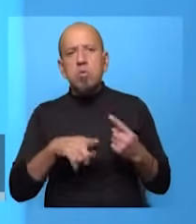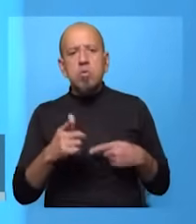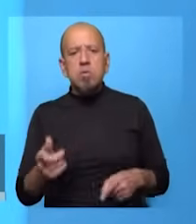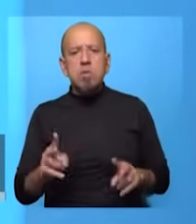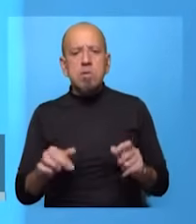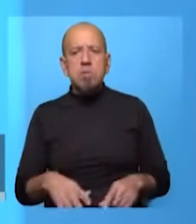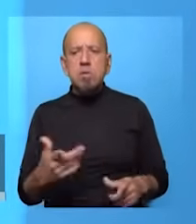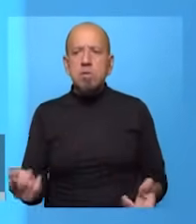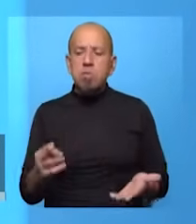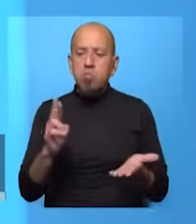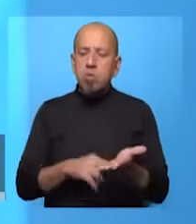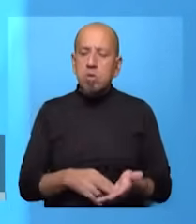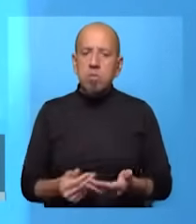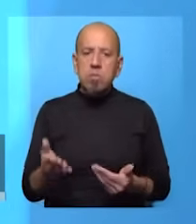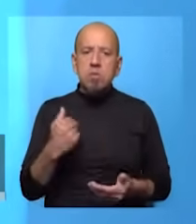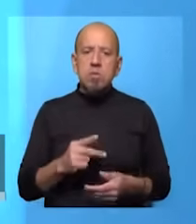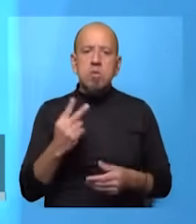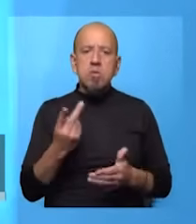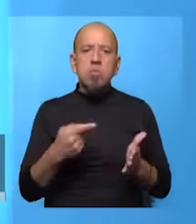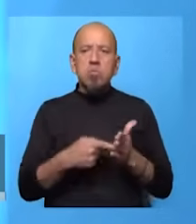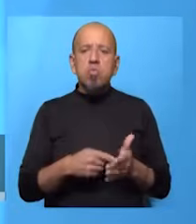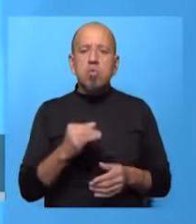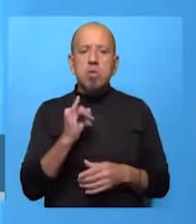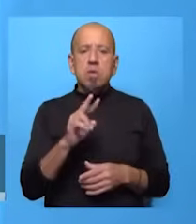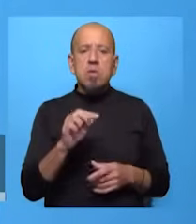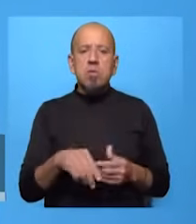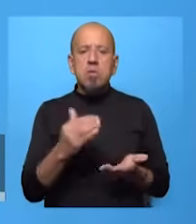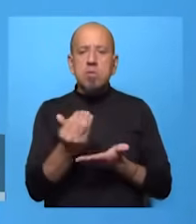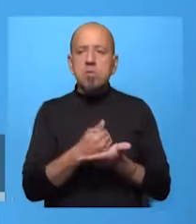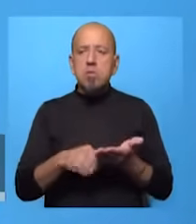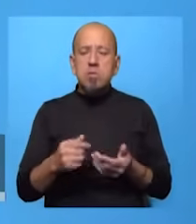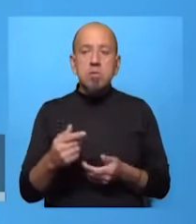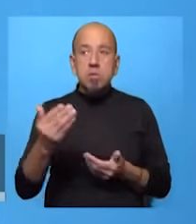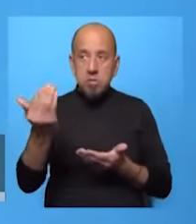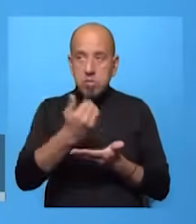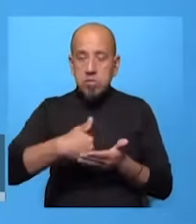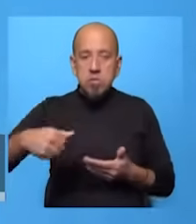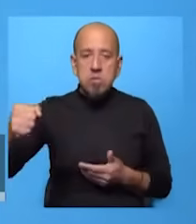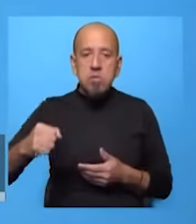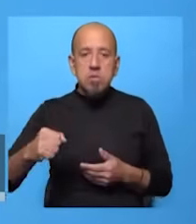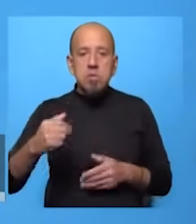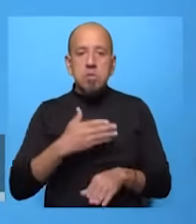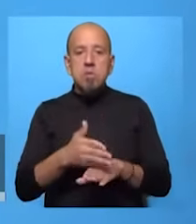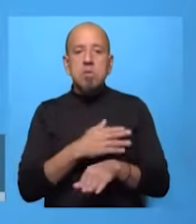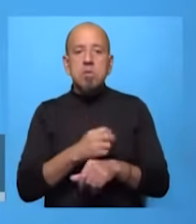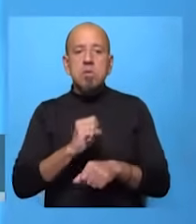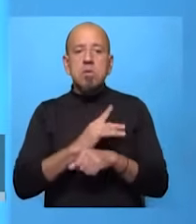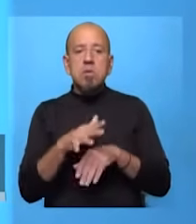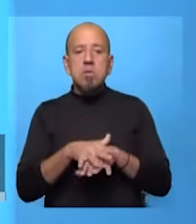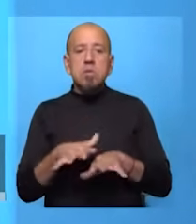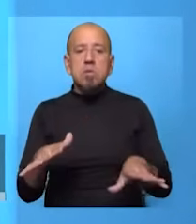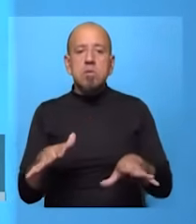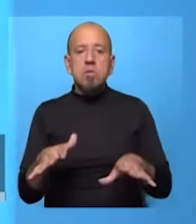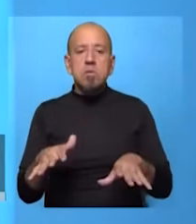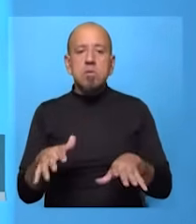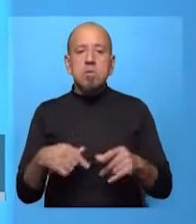presión fiscal cuando nos quitaron los dos puntos de IVA que nos descontaban la decisión del gobierno la tomaron antes de la pandemia y la mantuvieron con la